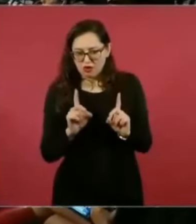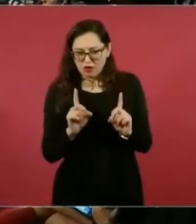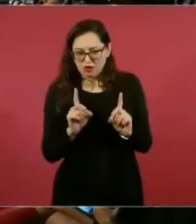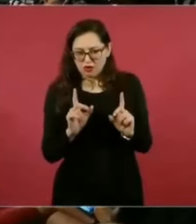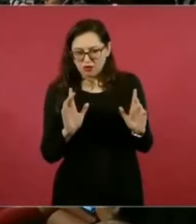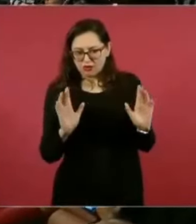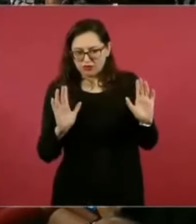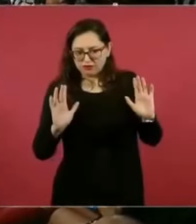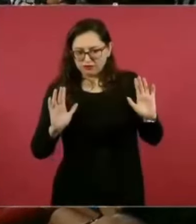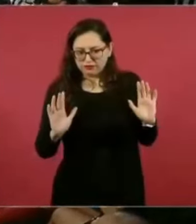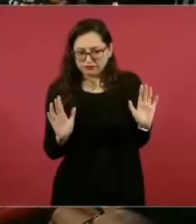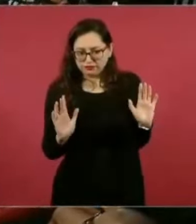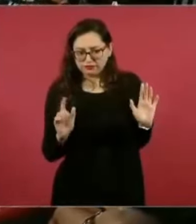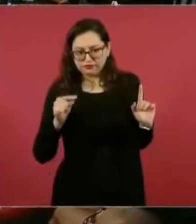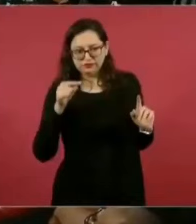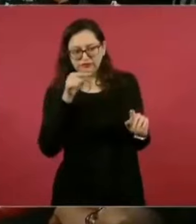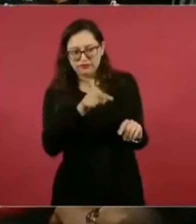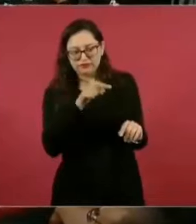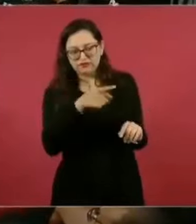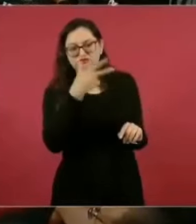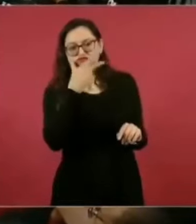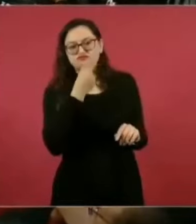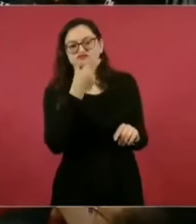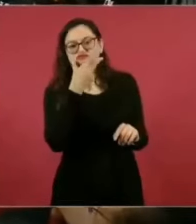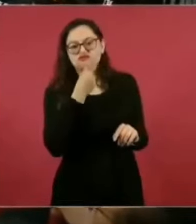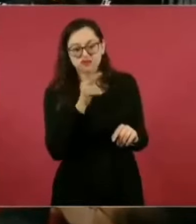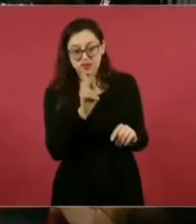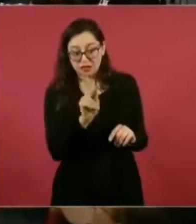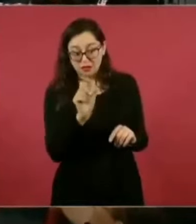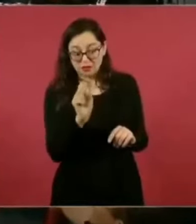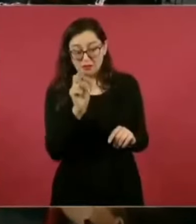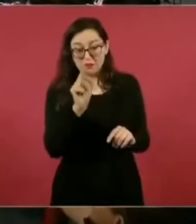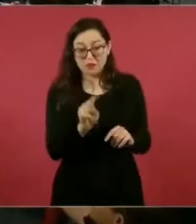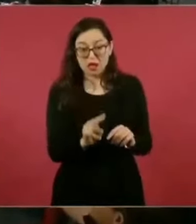dirigente del PAN, que vamos a ver,